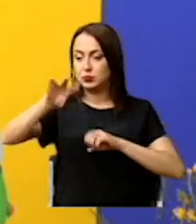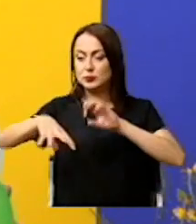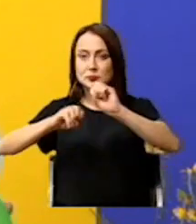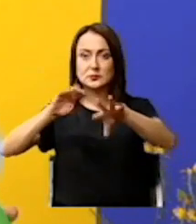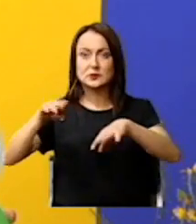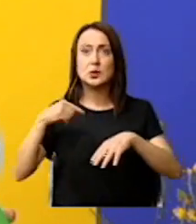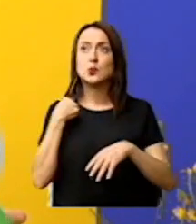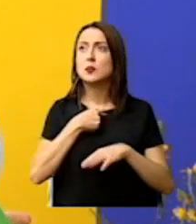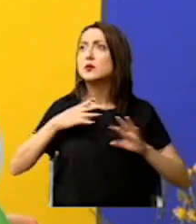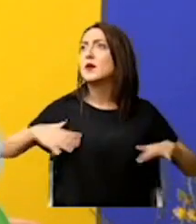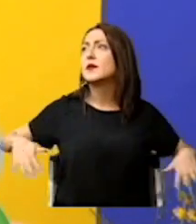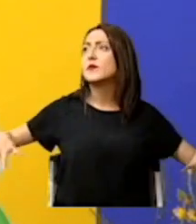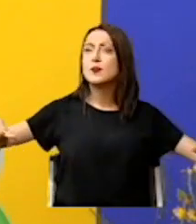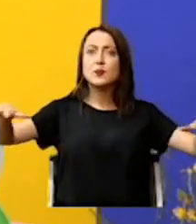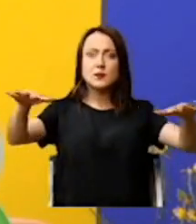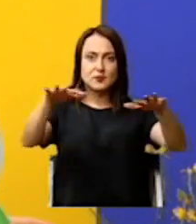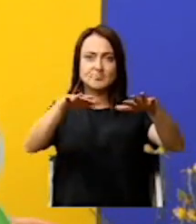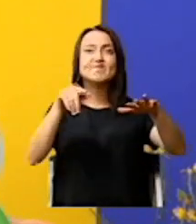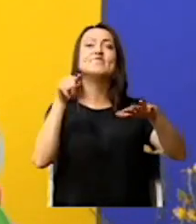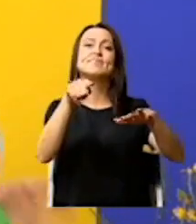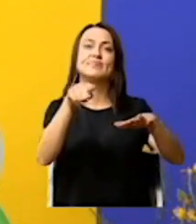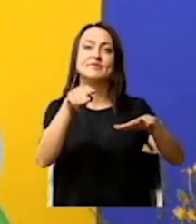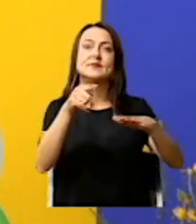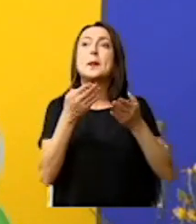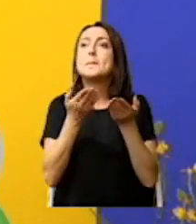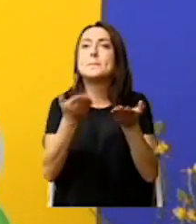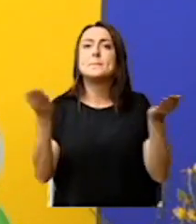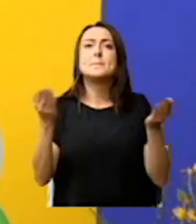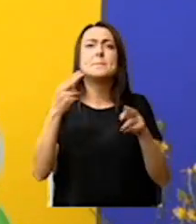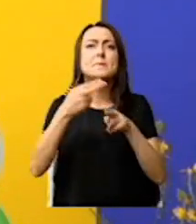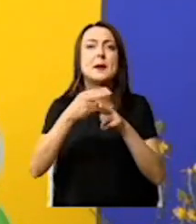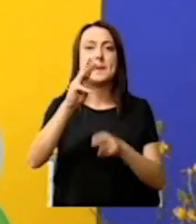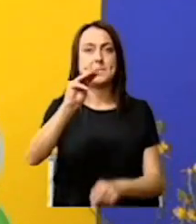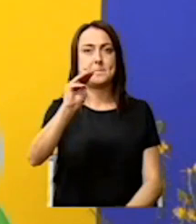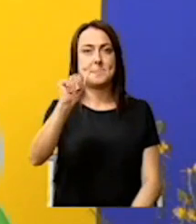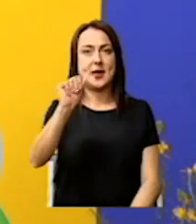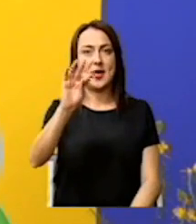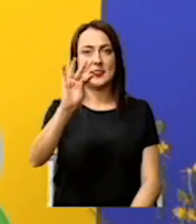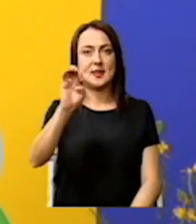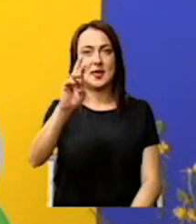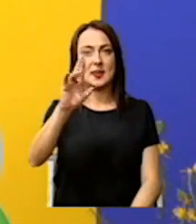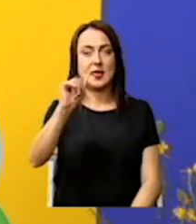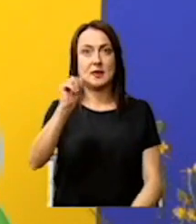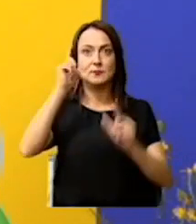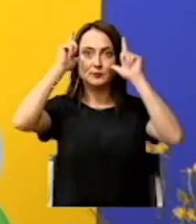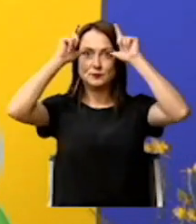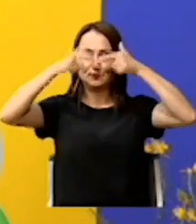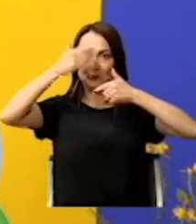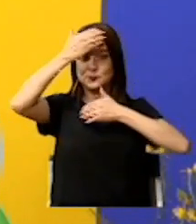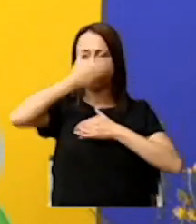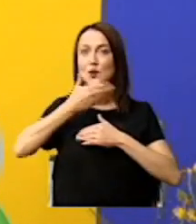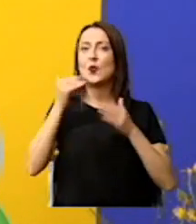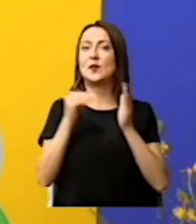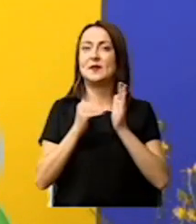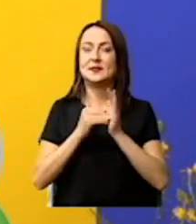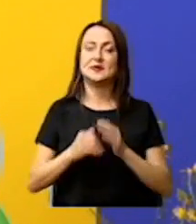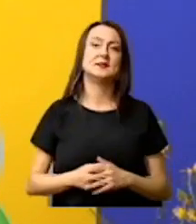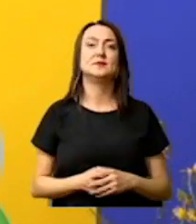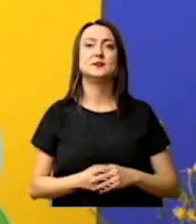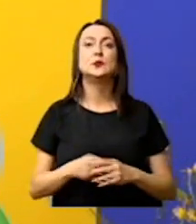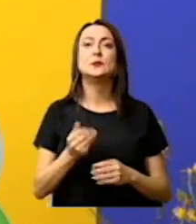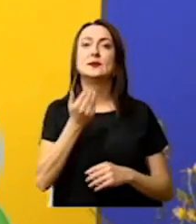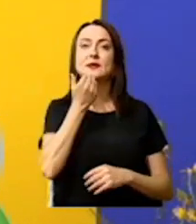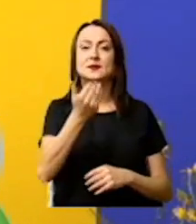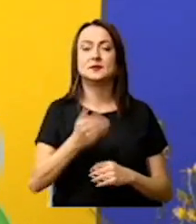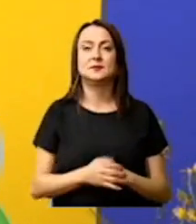nuestro alrededor es materia. Vamos a ponernos la careta de nuevo. Muchas